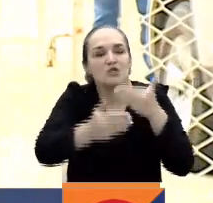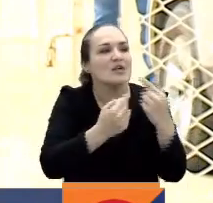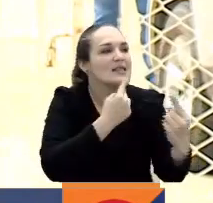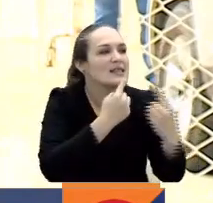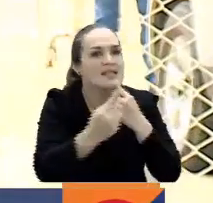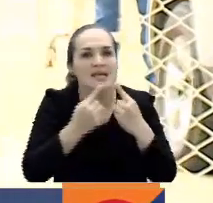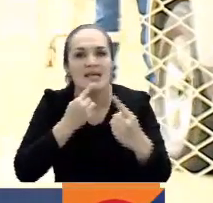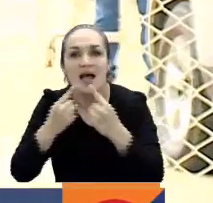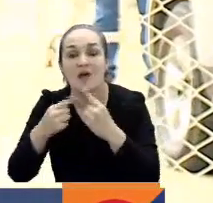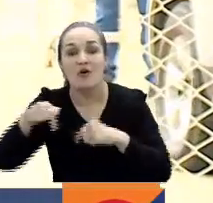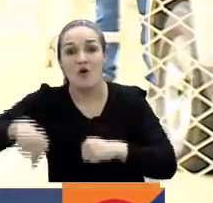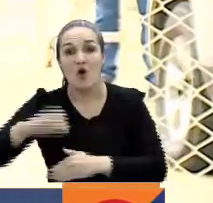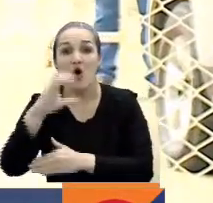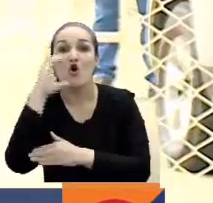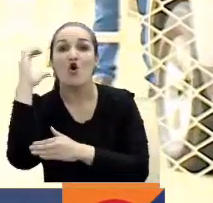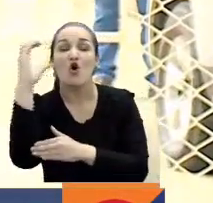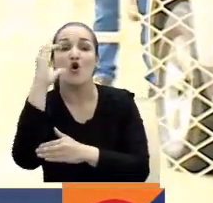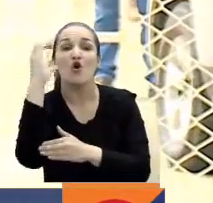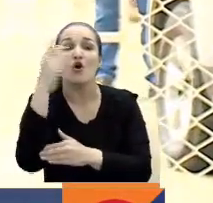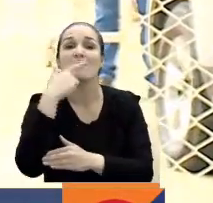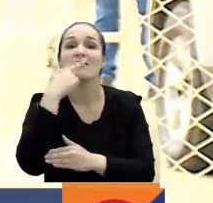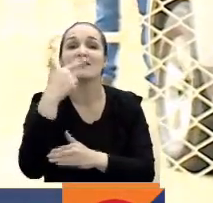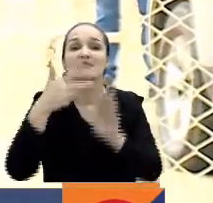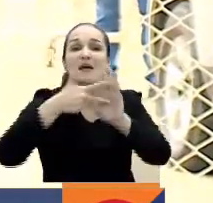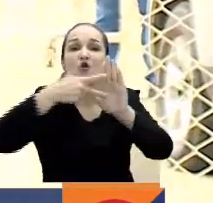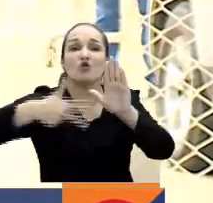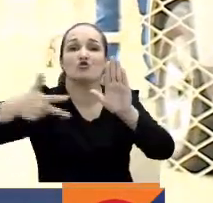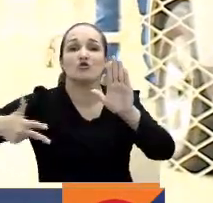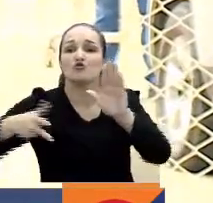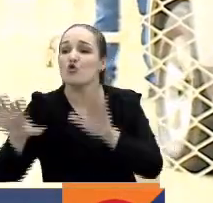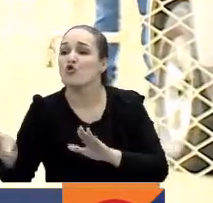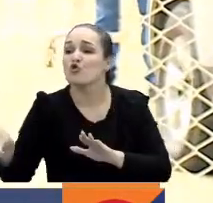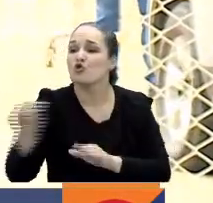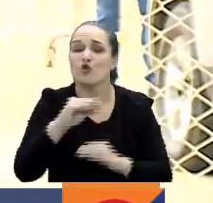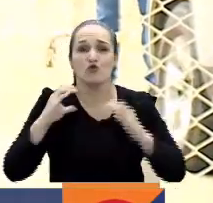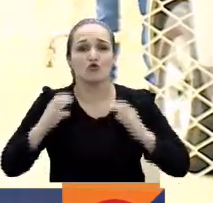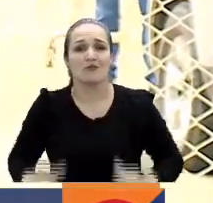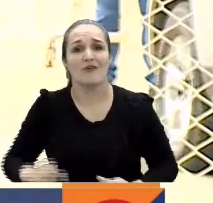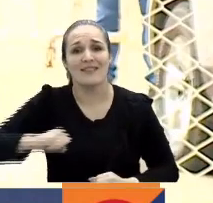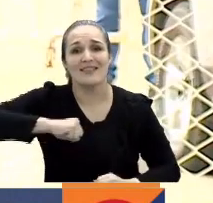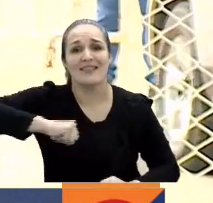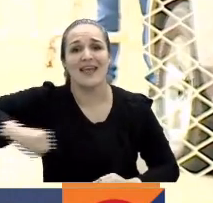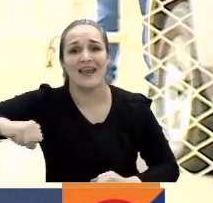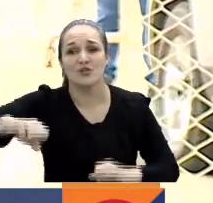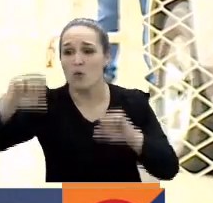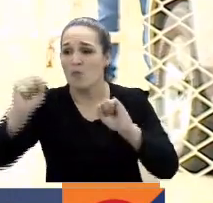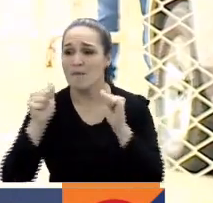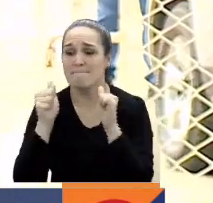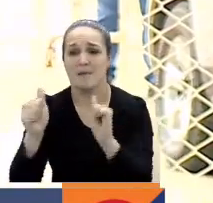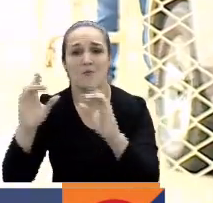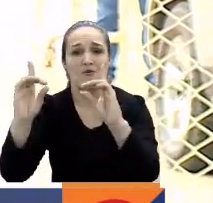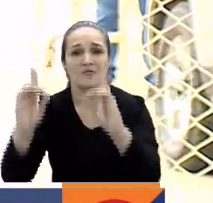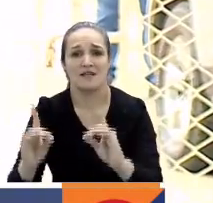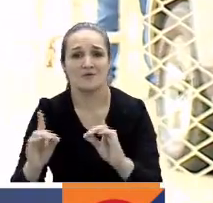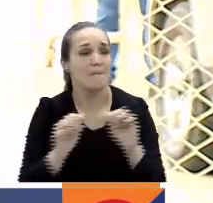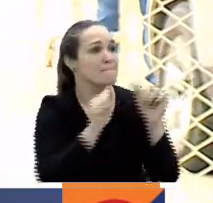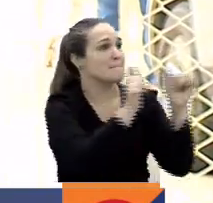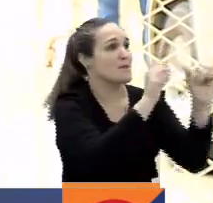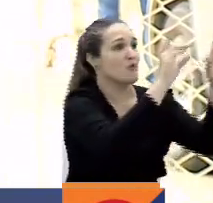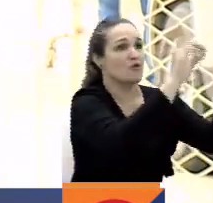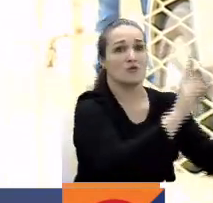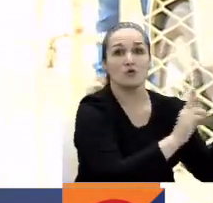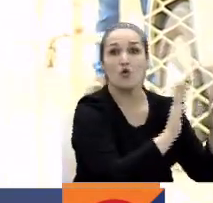a todos sus gobernantes y a sus ciudadanos y ciudadanas. Lo que pase en el desarrollo político de